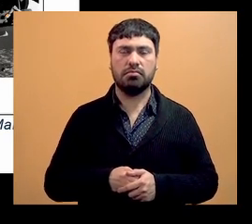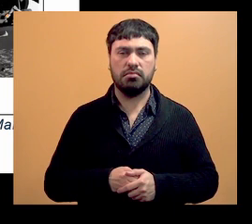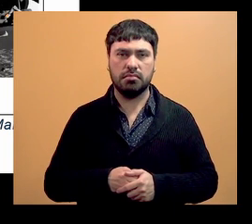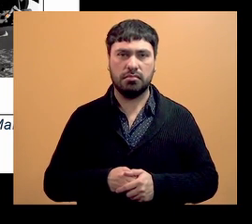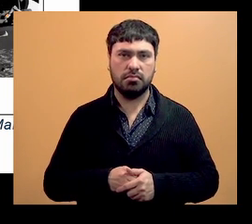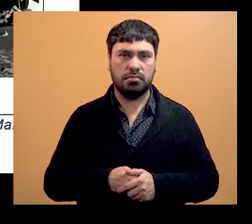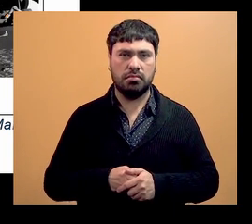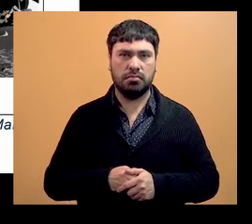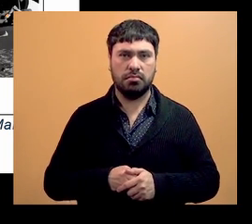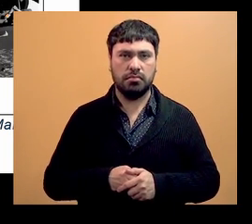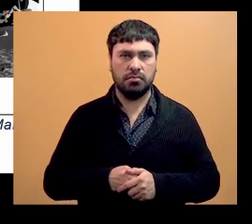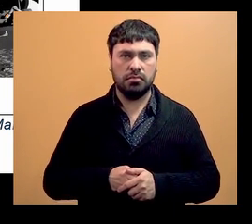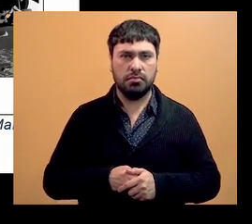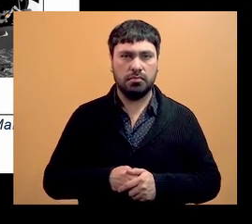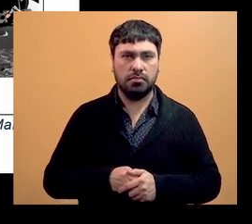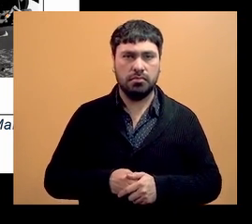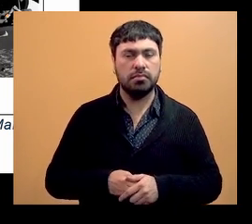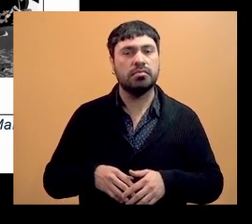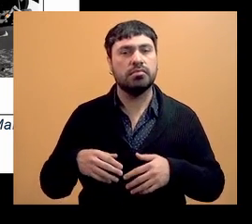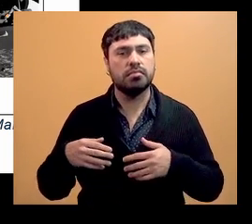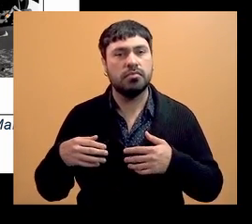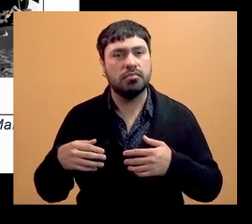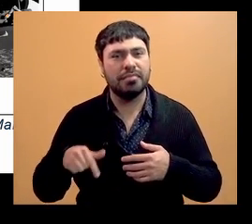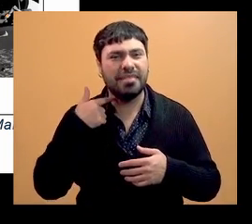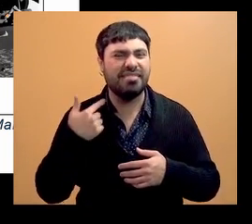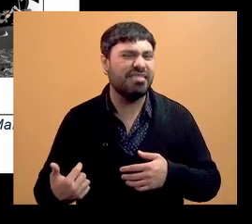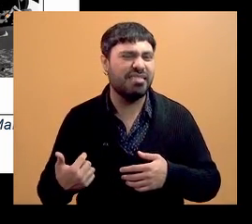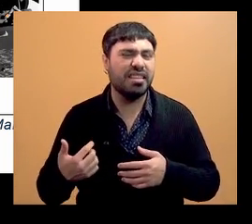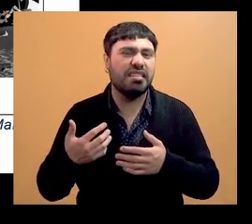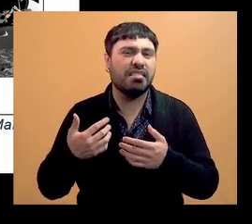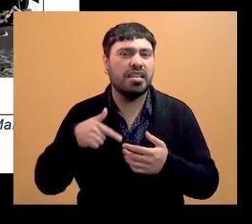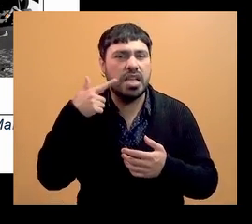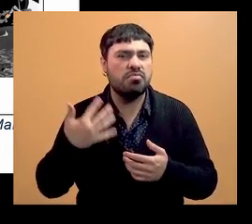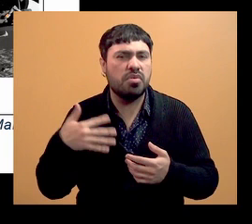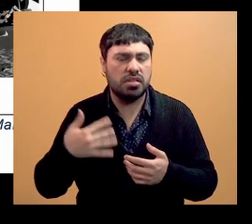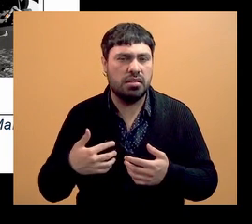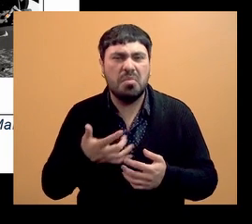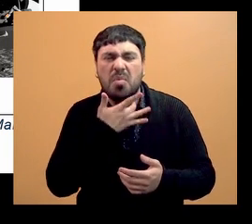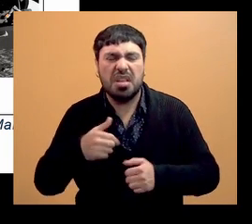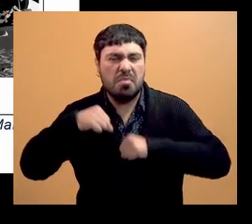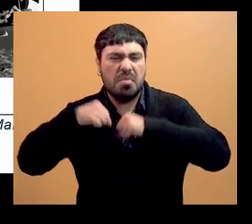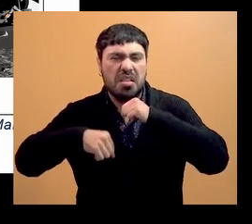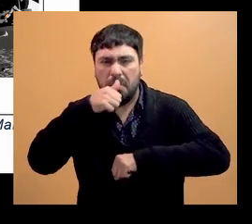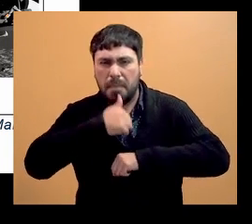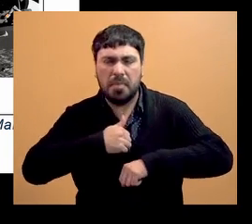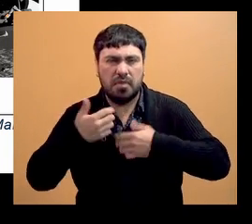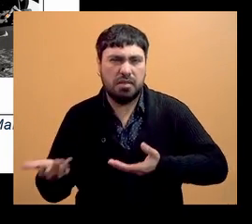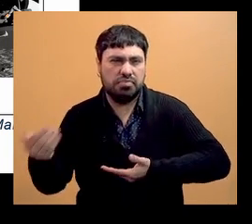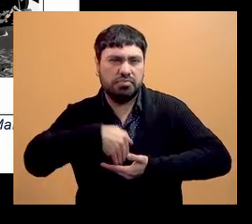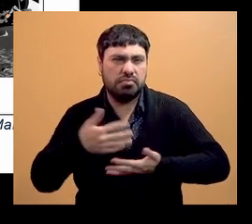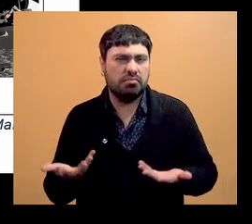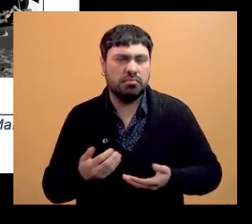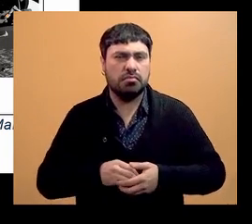a lo que tiene que ver con proveedores de lanzamiento es donde se han involucrado empresas privadas. Hoy en día tenemos empresas privadas que